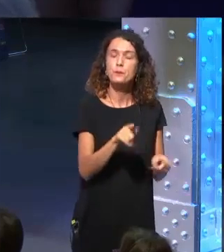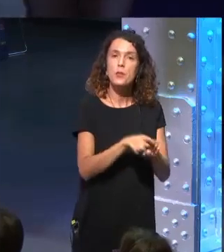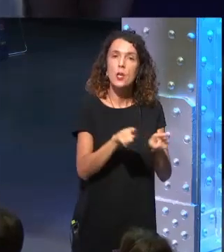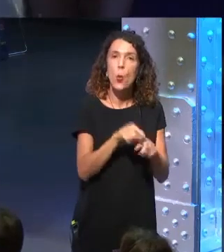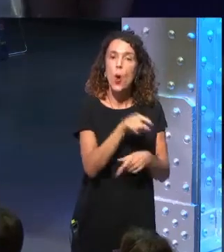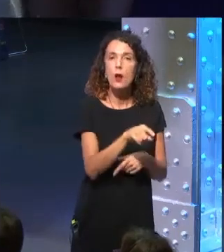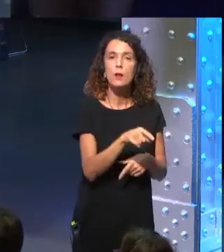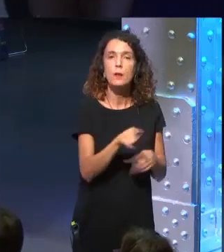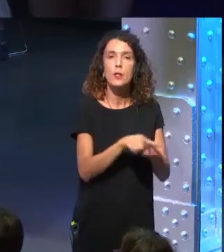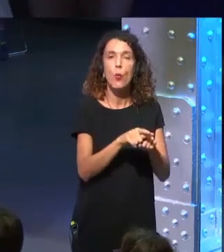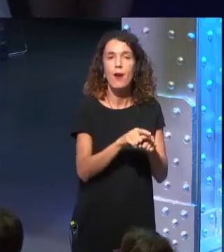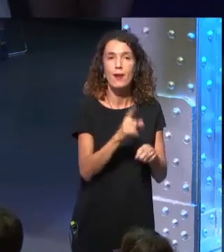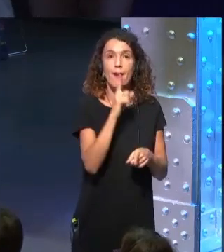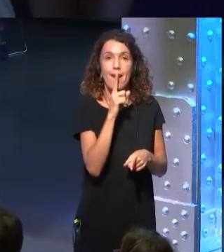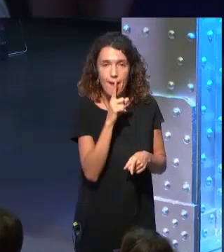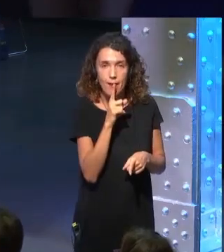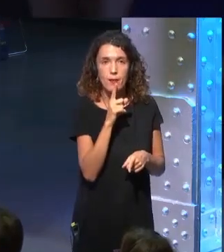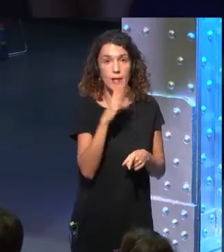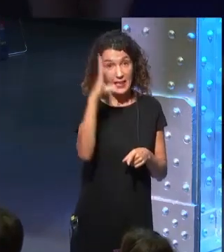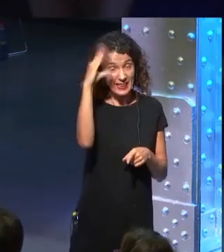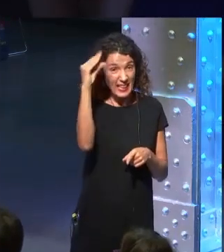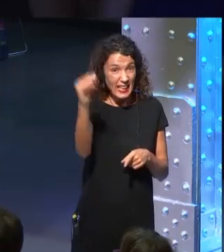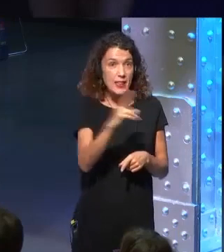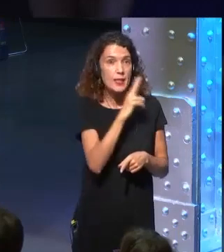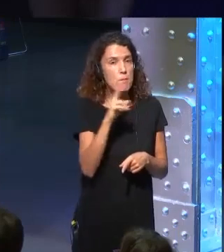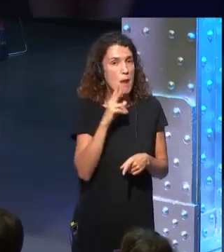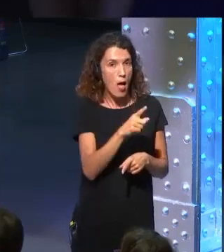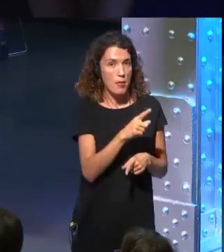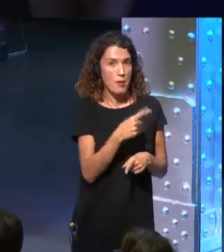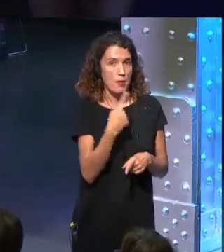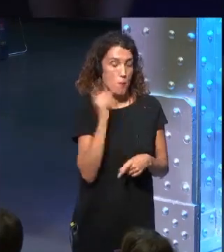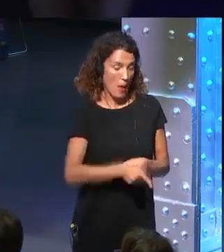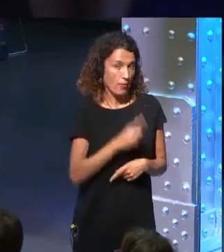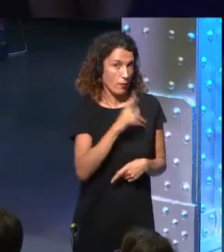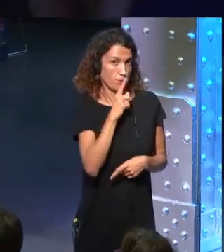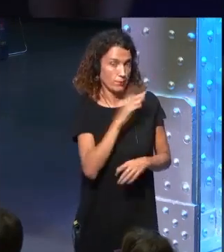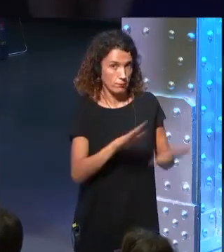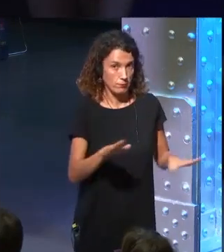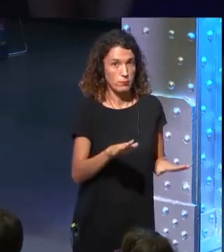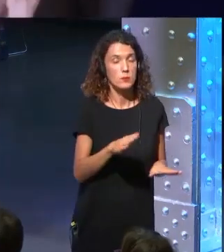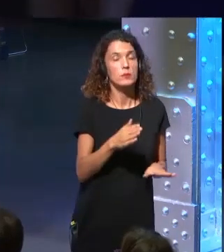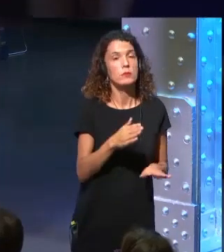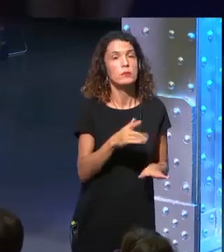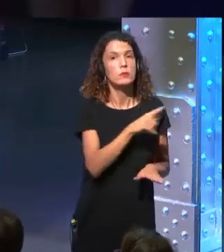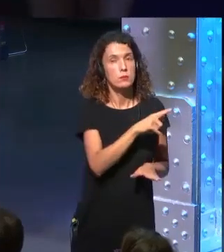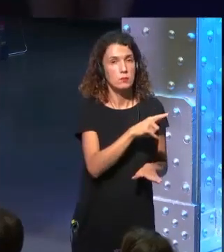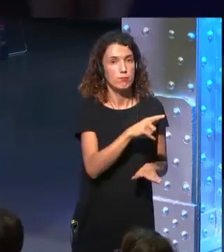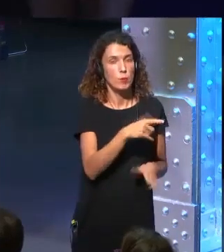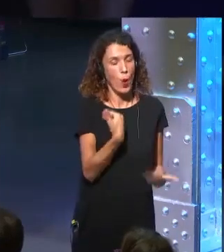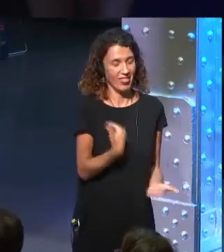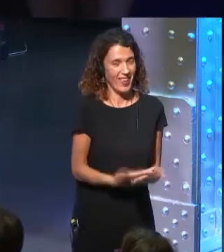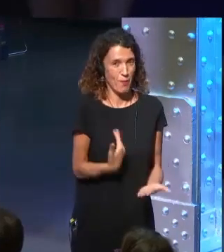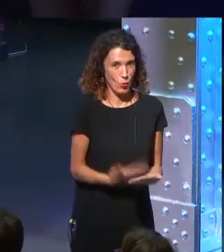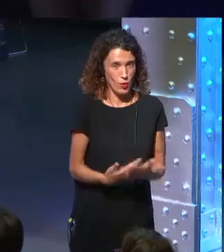de hacer callar a su inteligente madre, de una mujer de mediana edad. Pero es una gran